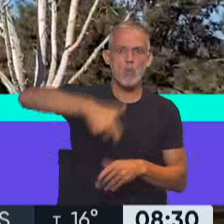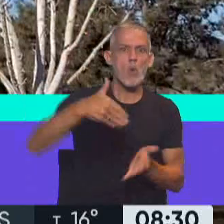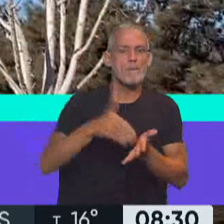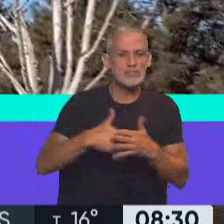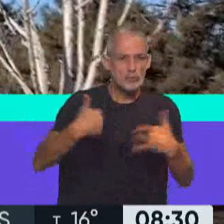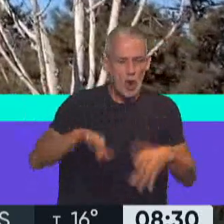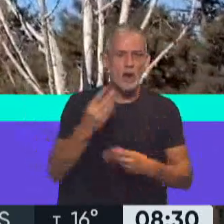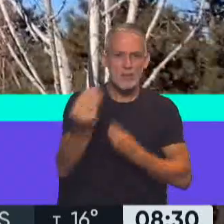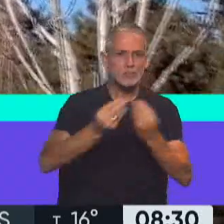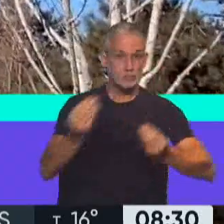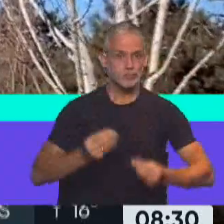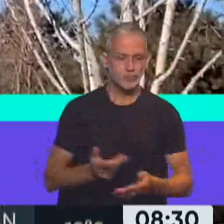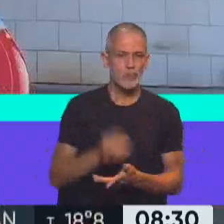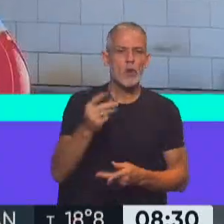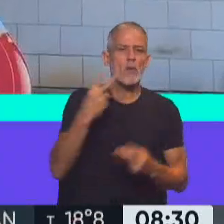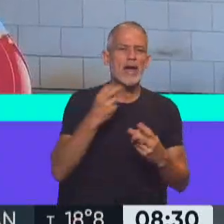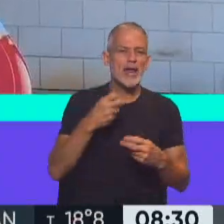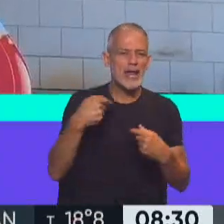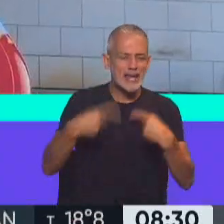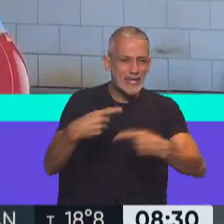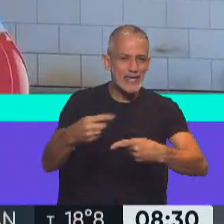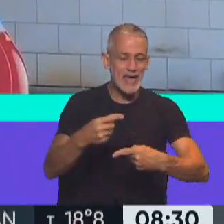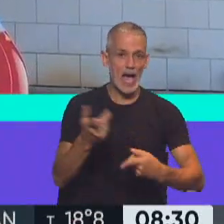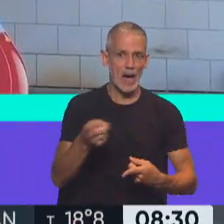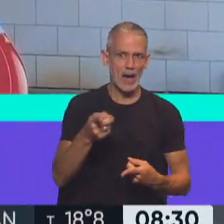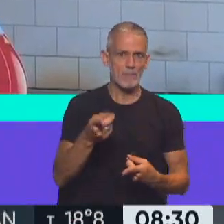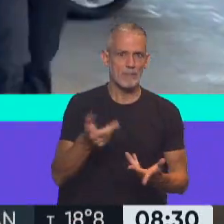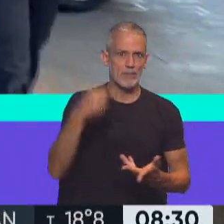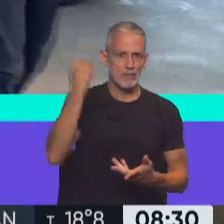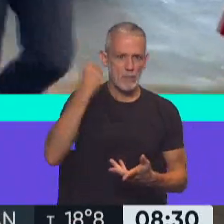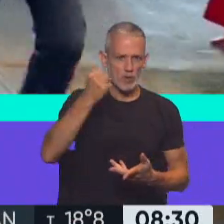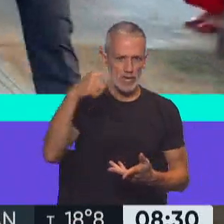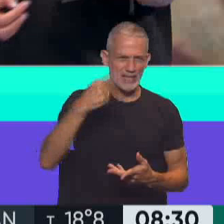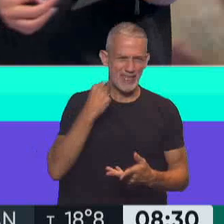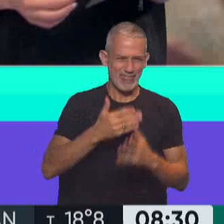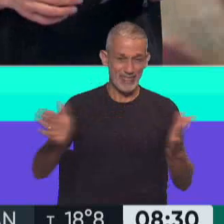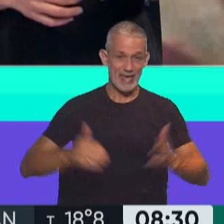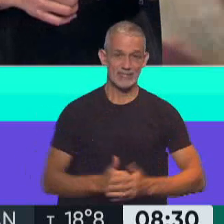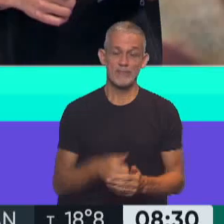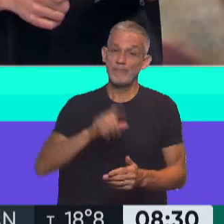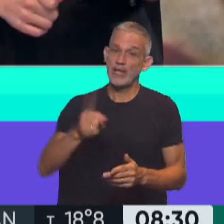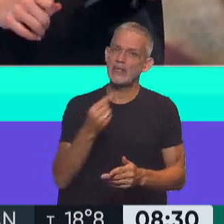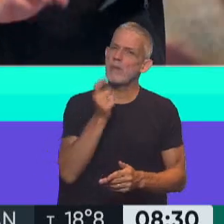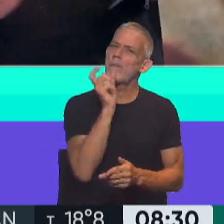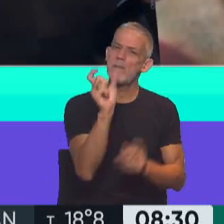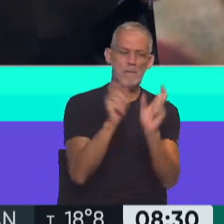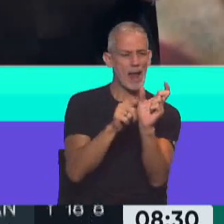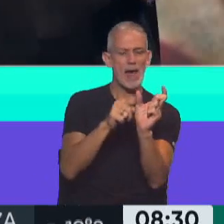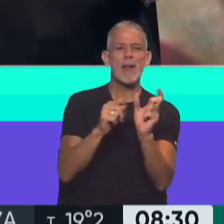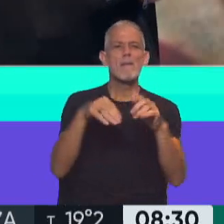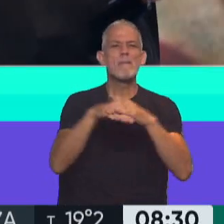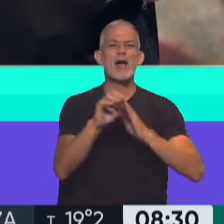generación de energía como la energía no clave en estos días y después también si usted mencionaba la palabra banco